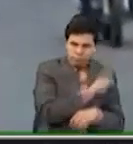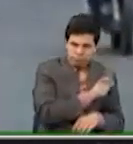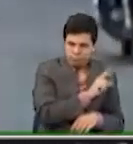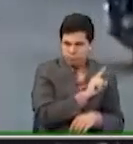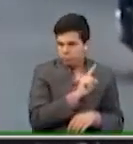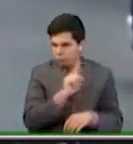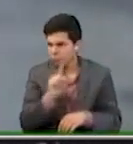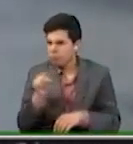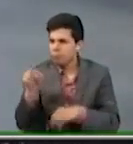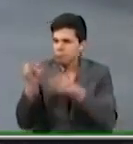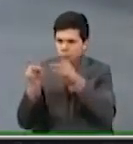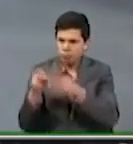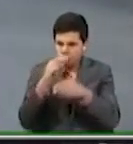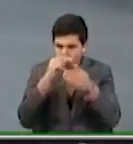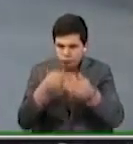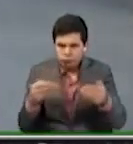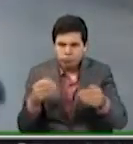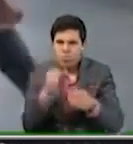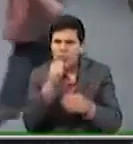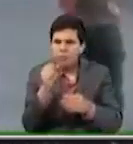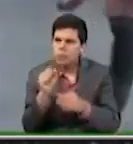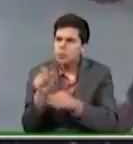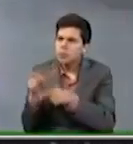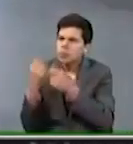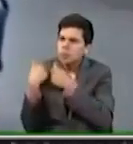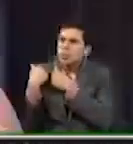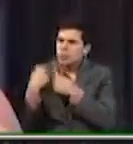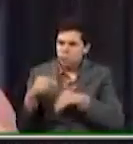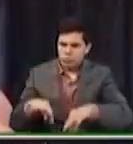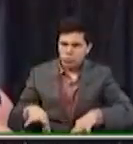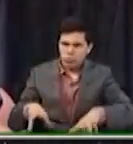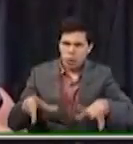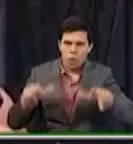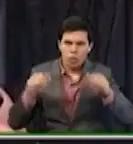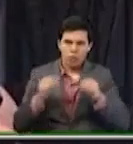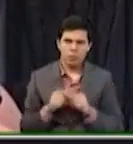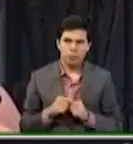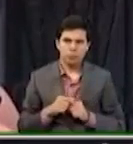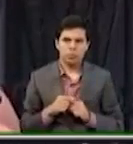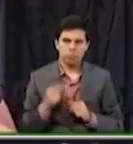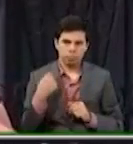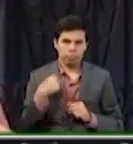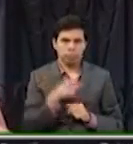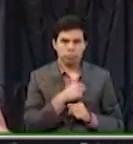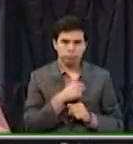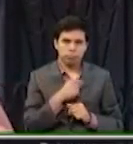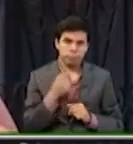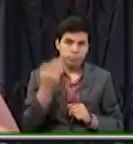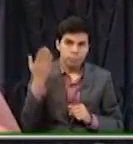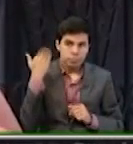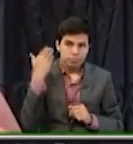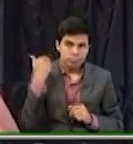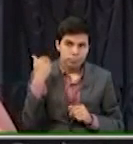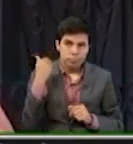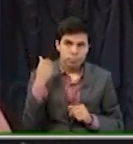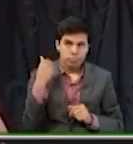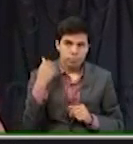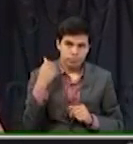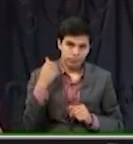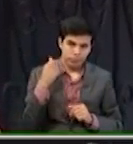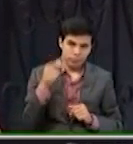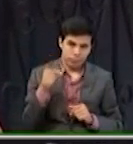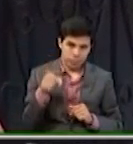la persona que estaba a cargo de la fundación para hurtar algunas de las pertenencias. Fuimos parte de una, o sea, de un